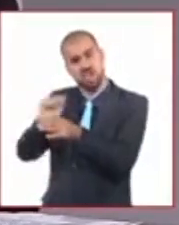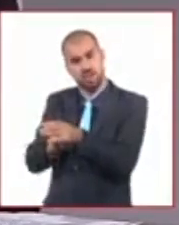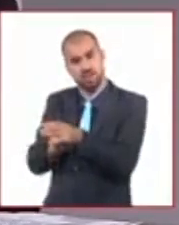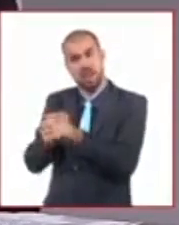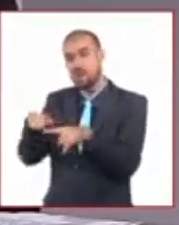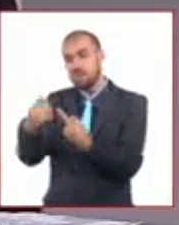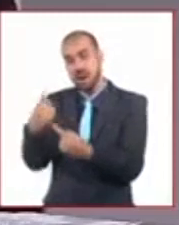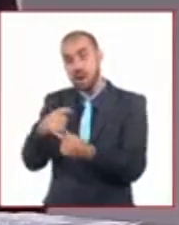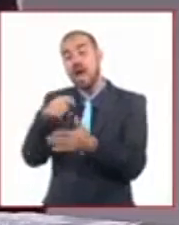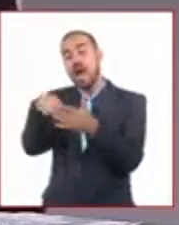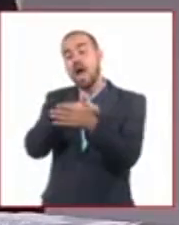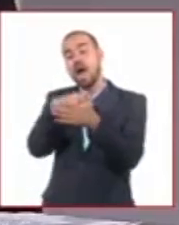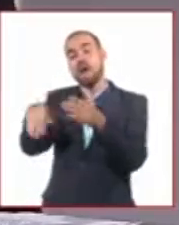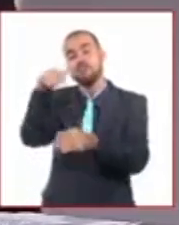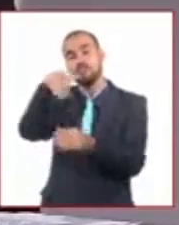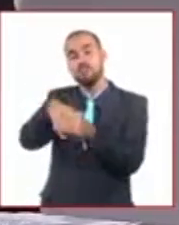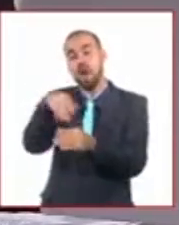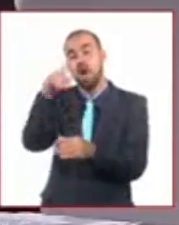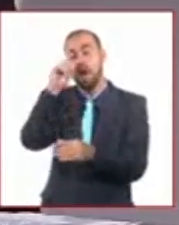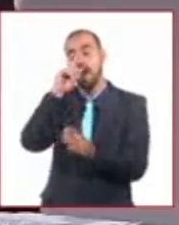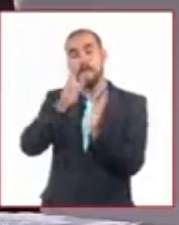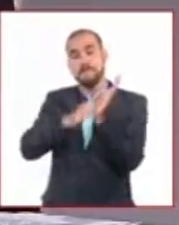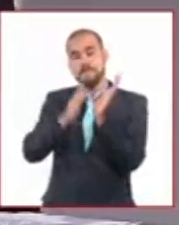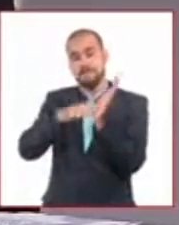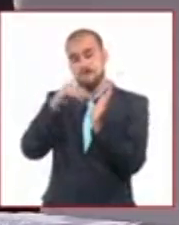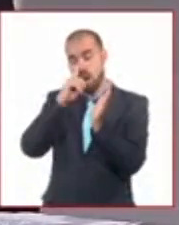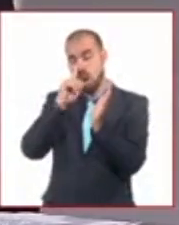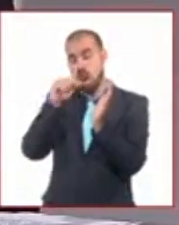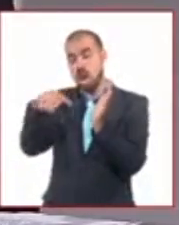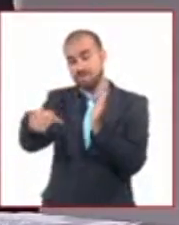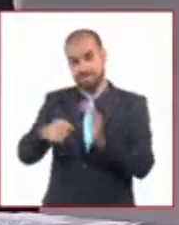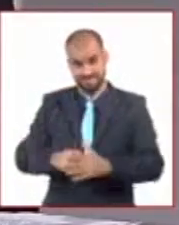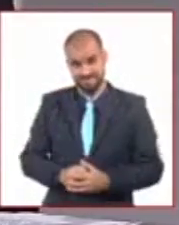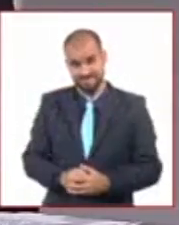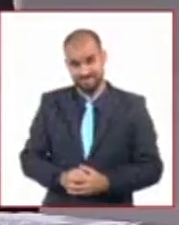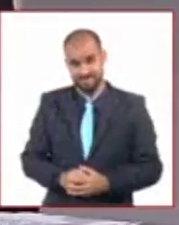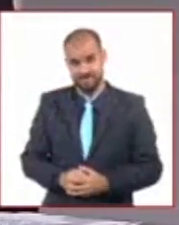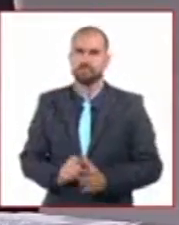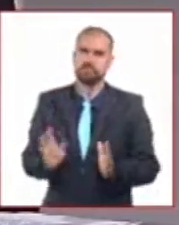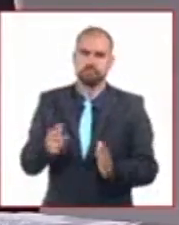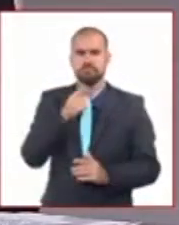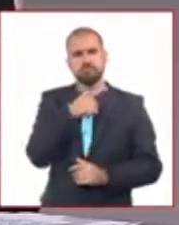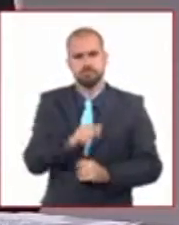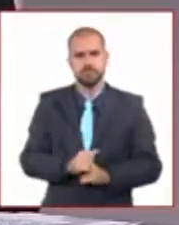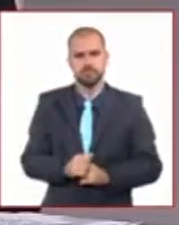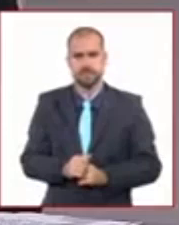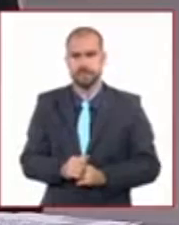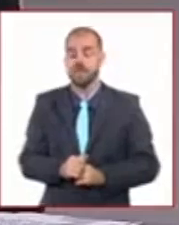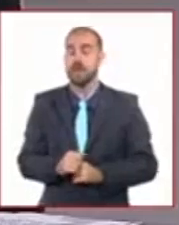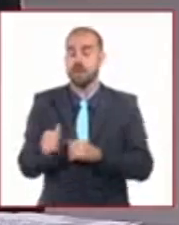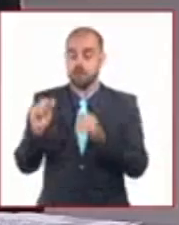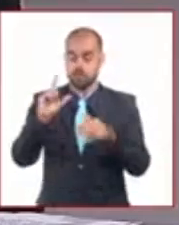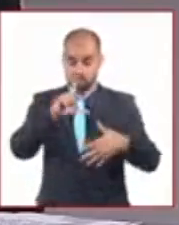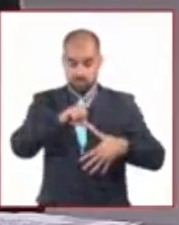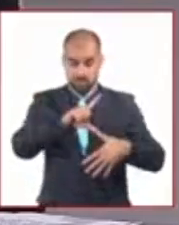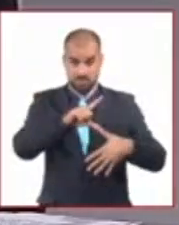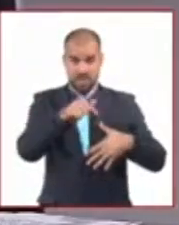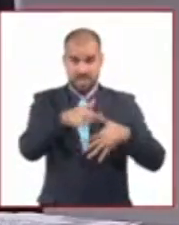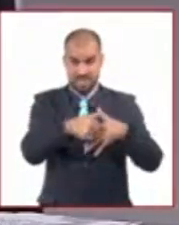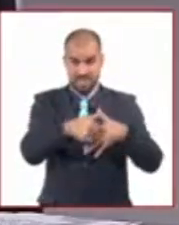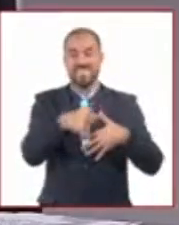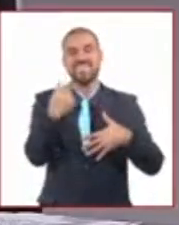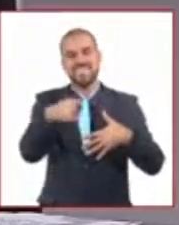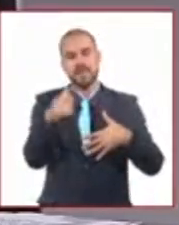de noviembre de este año por citar sólo un ejemplo entonces américa latina tiene que buscar su necesario espacio un espacio de diálogo